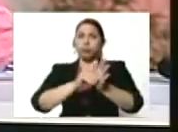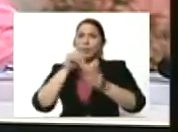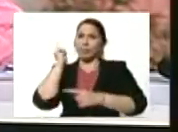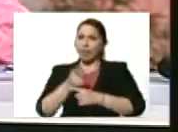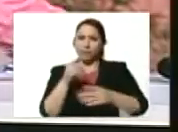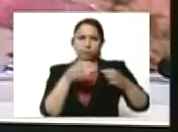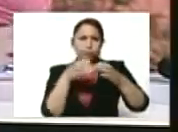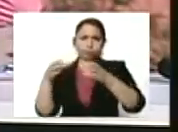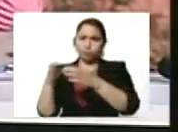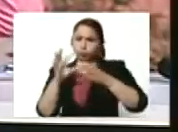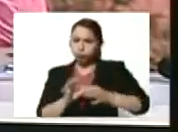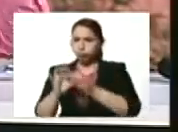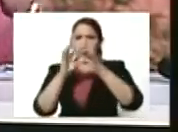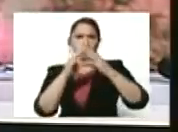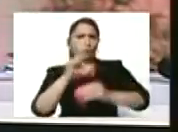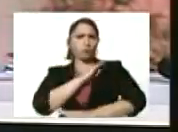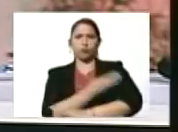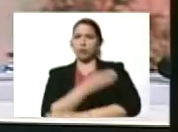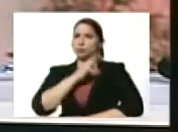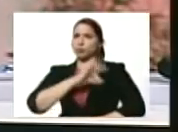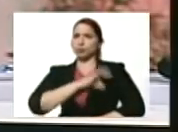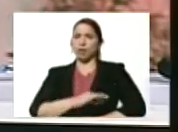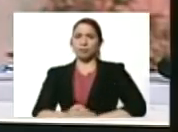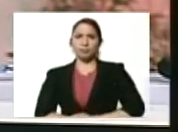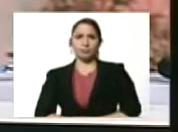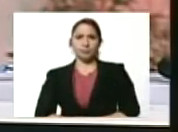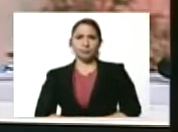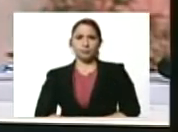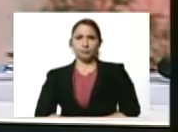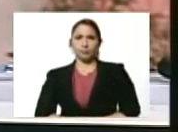reagrupar y unificar todas las fuerzas sociales.